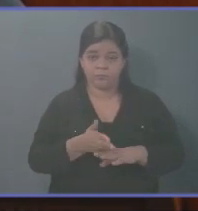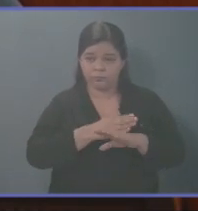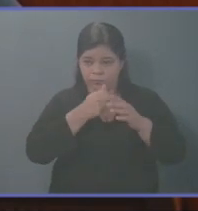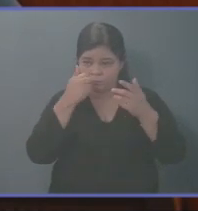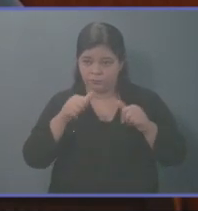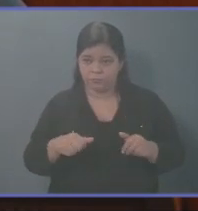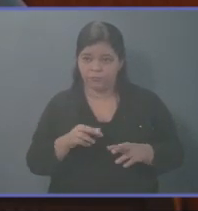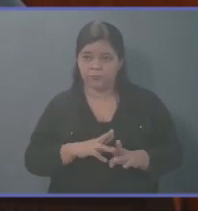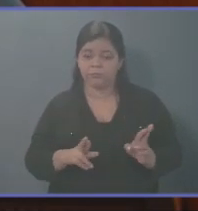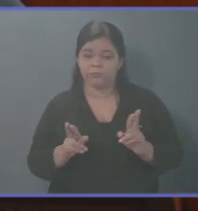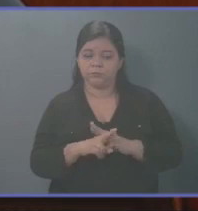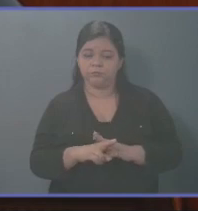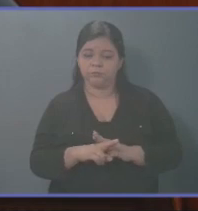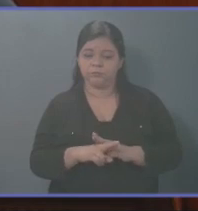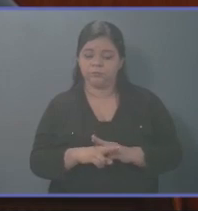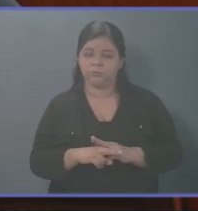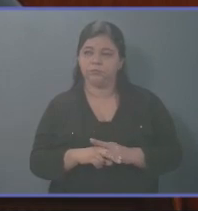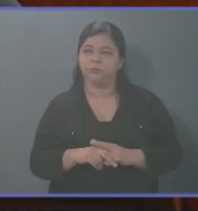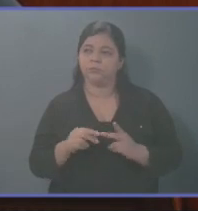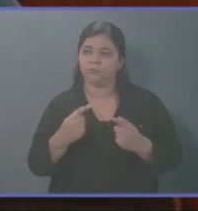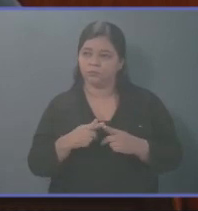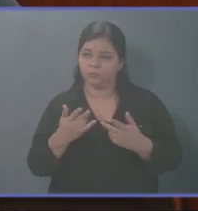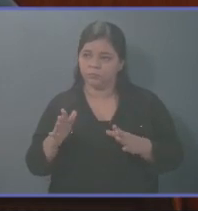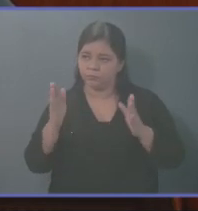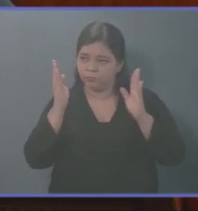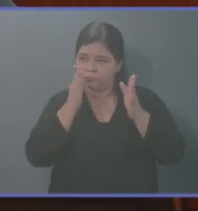supuesto, esta reforma, deben destinarlo